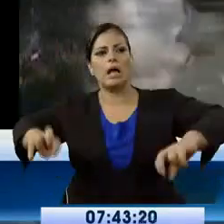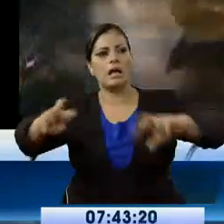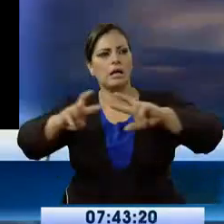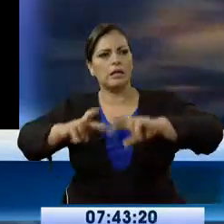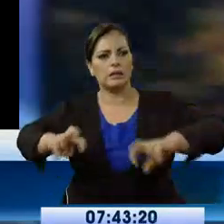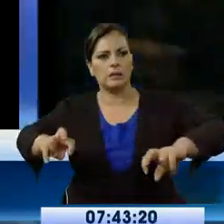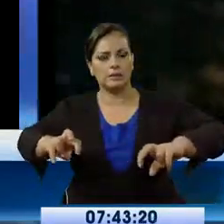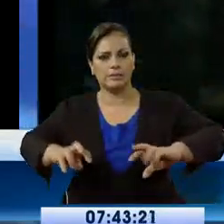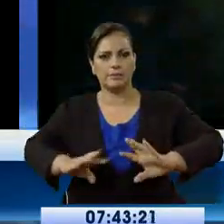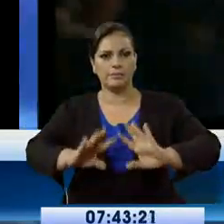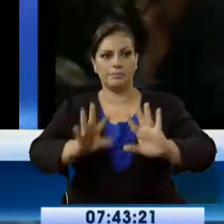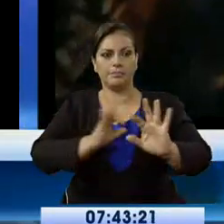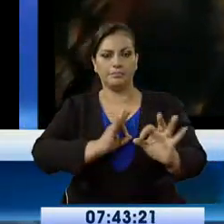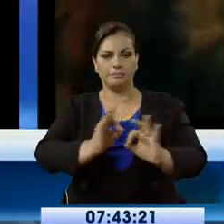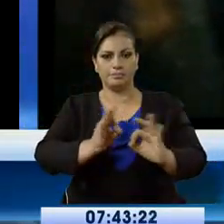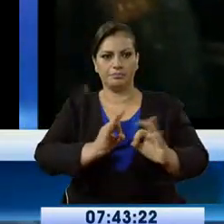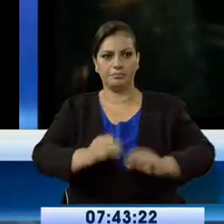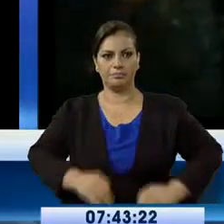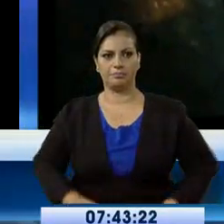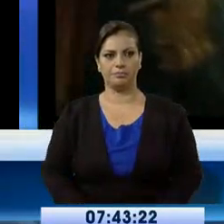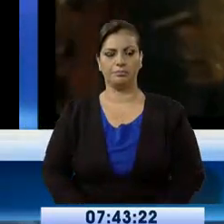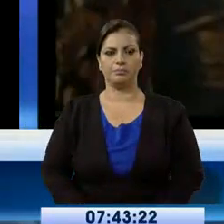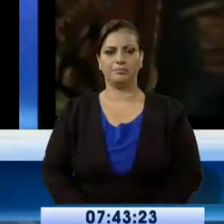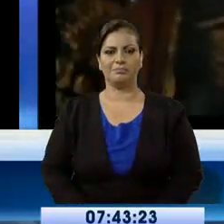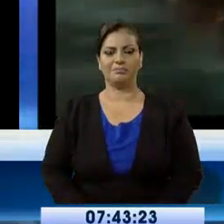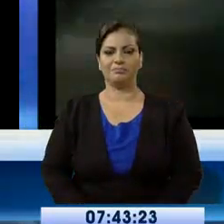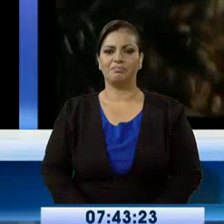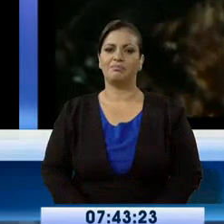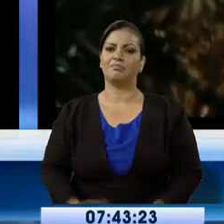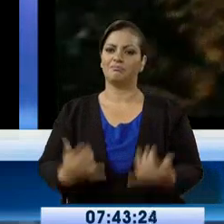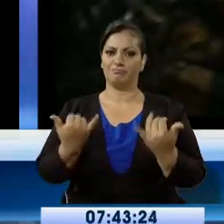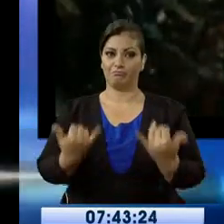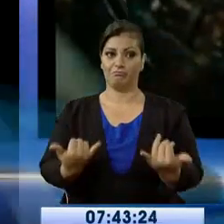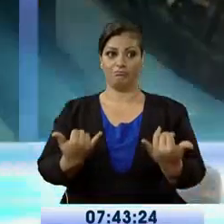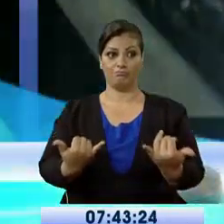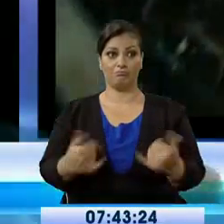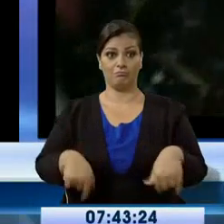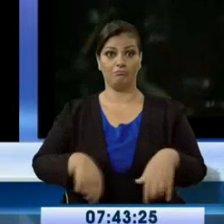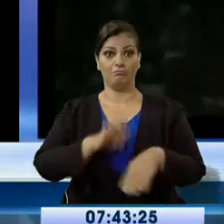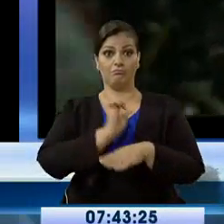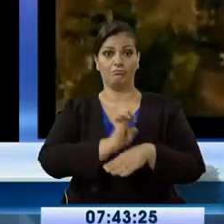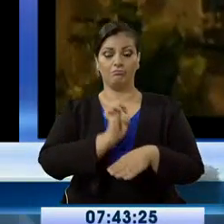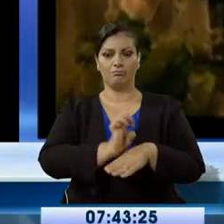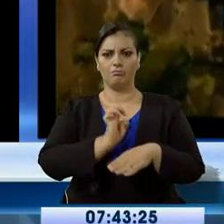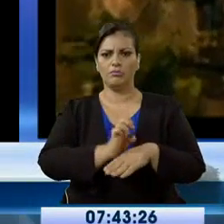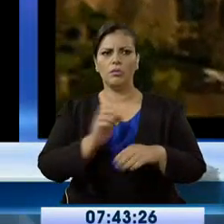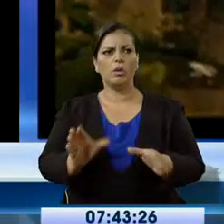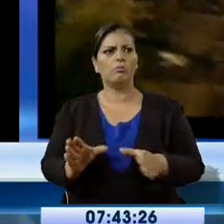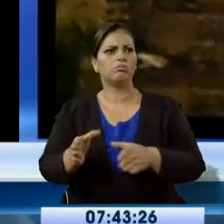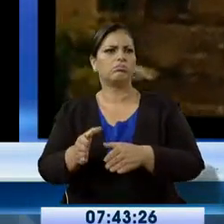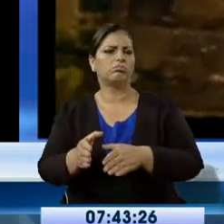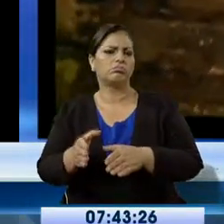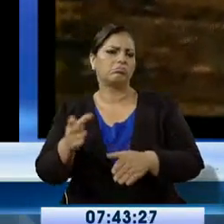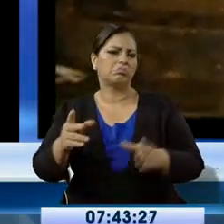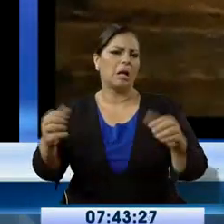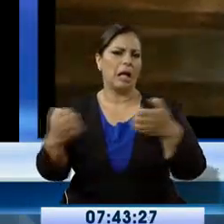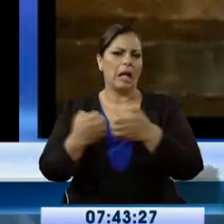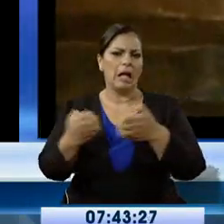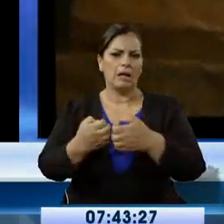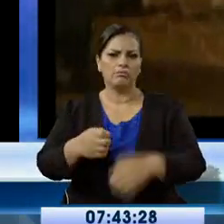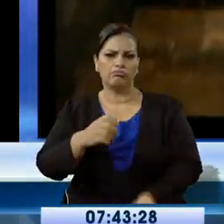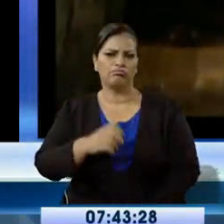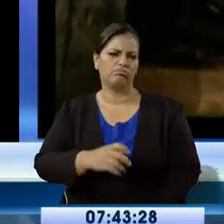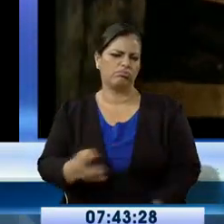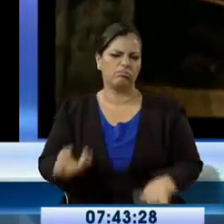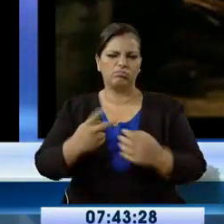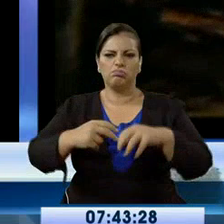incendio. Lamentablemente no hemos tenido el nivel como para poder hacer investigaciones de calidad y poder llevar estadísticas de calidad. Eso es lo que se requiere, no